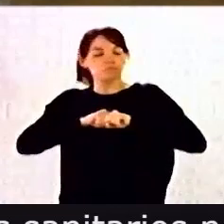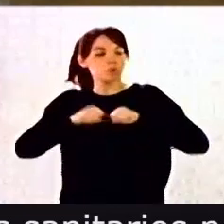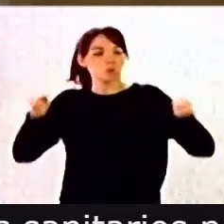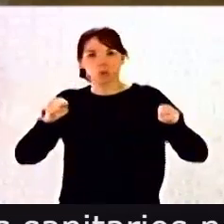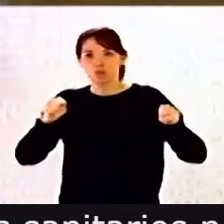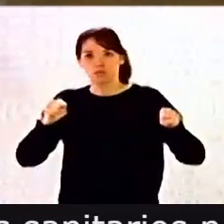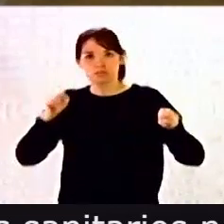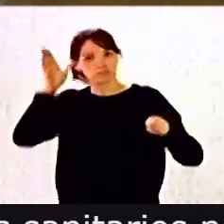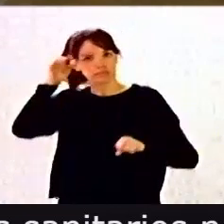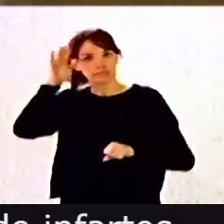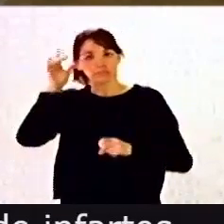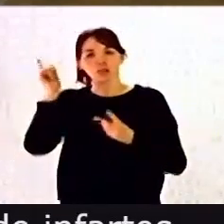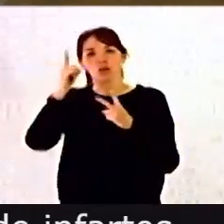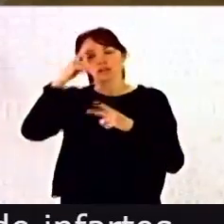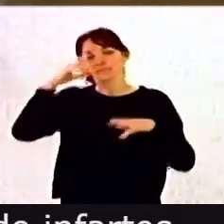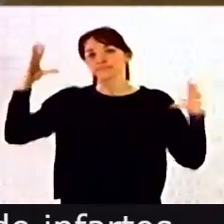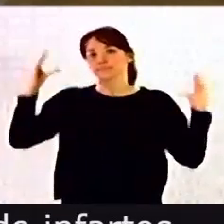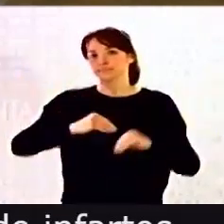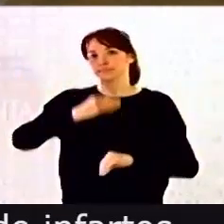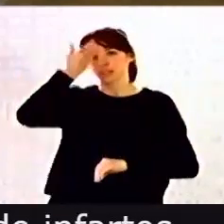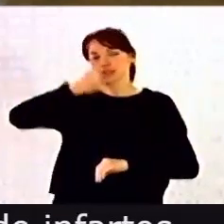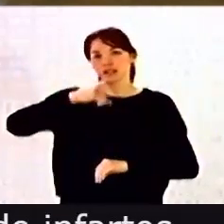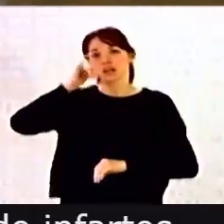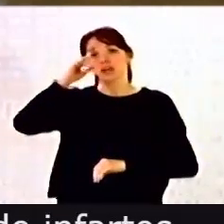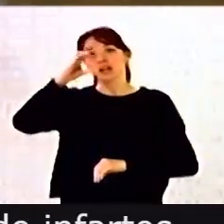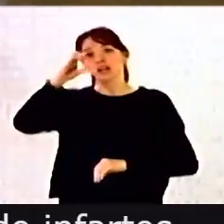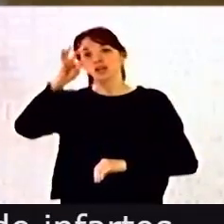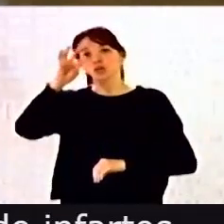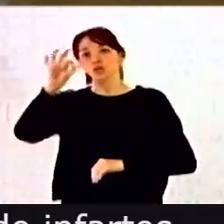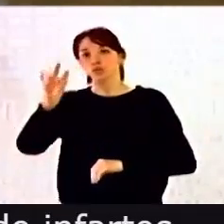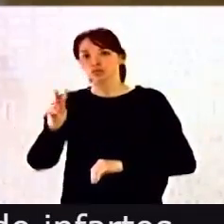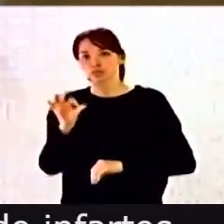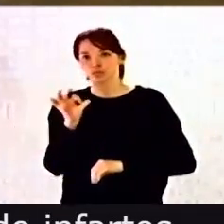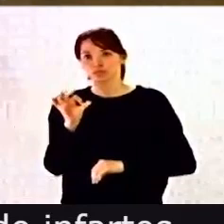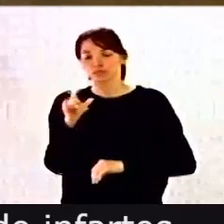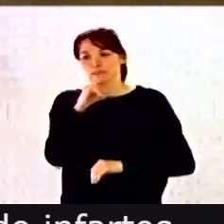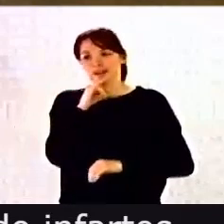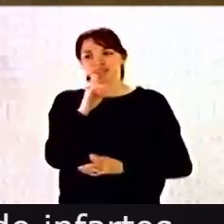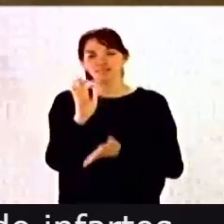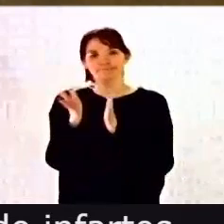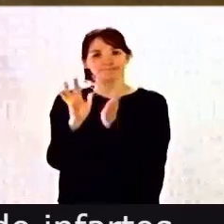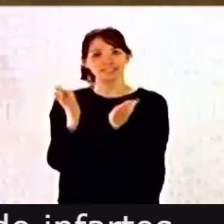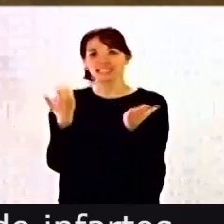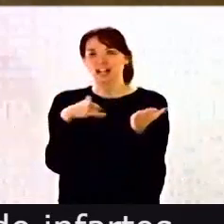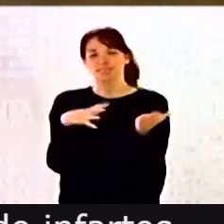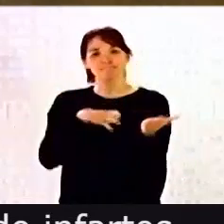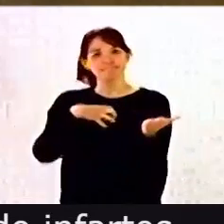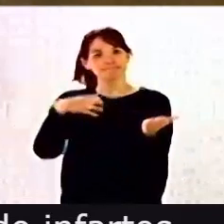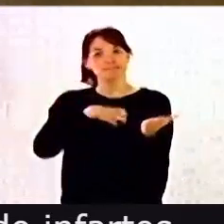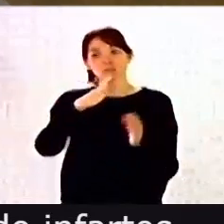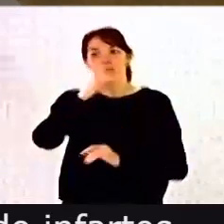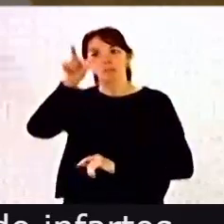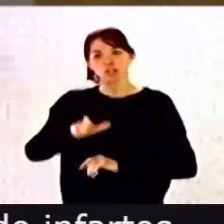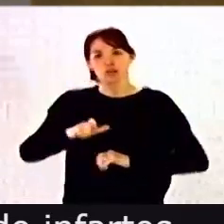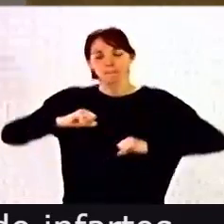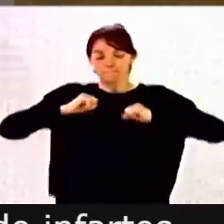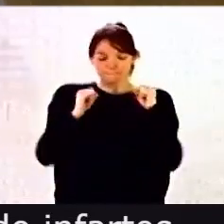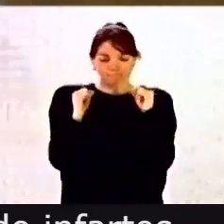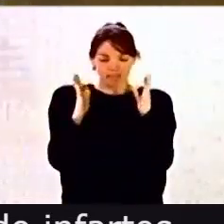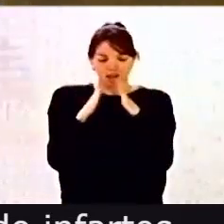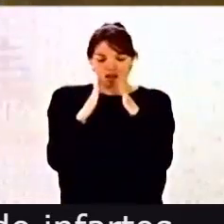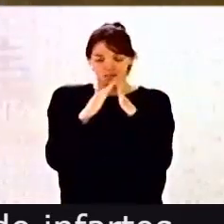evolucionados o ictus a los que no se le puede poner el tratamiento adecuado porque la persona ha preferido quedarse en